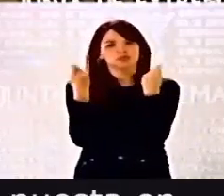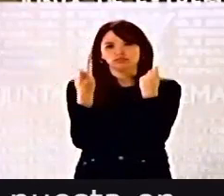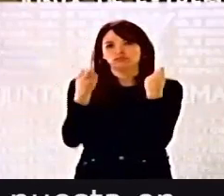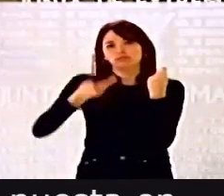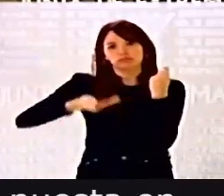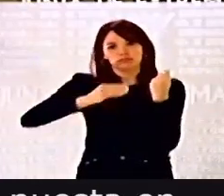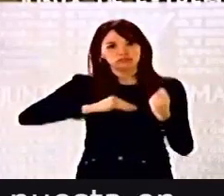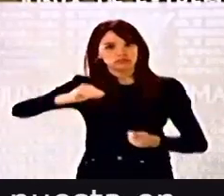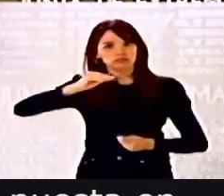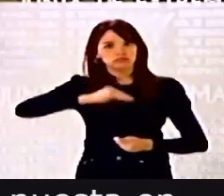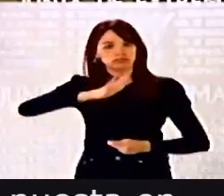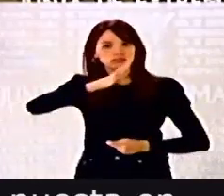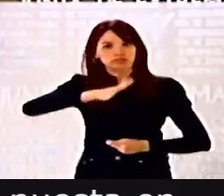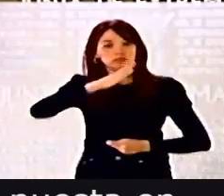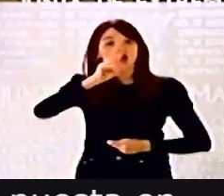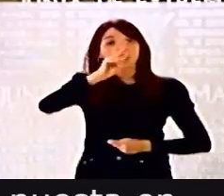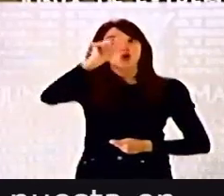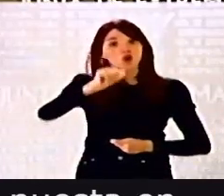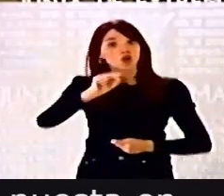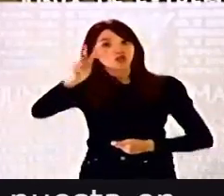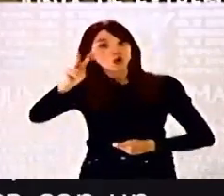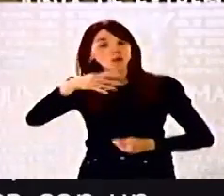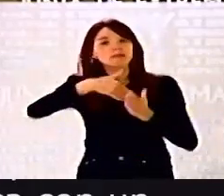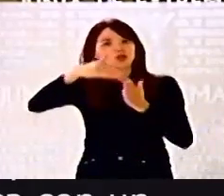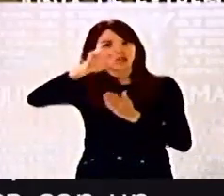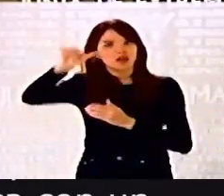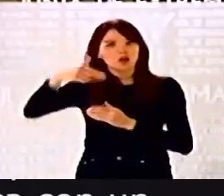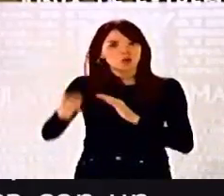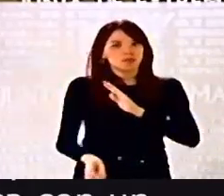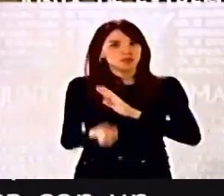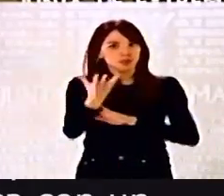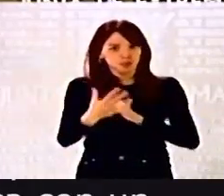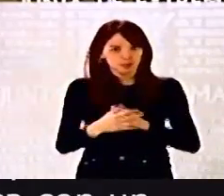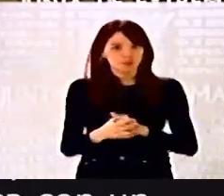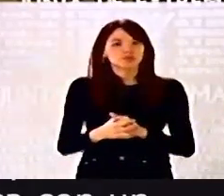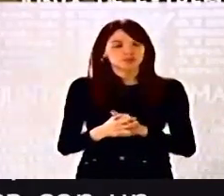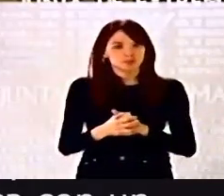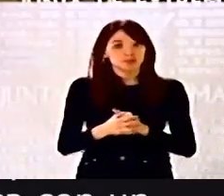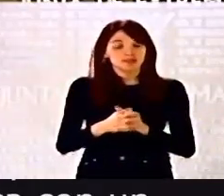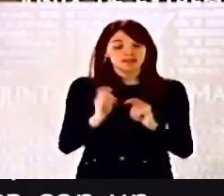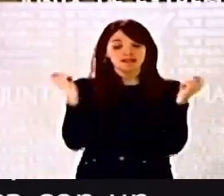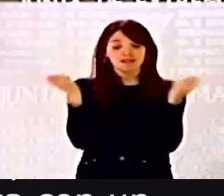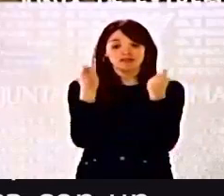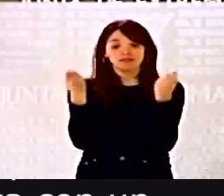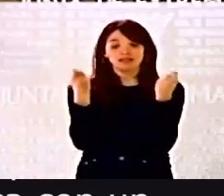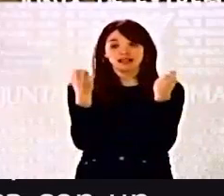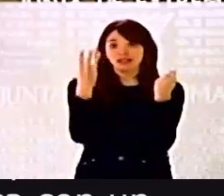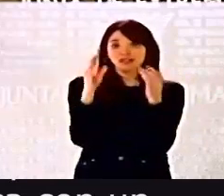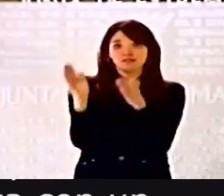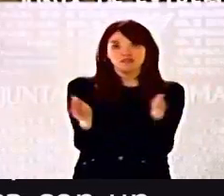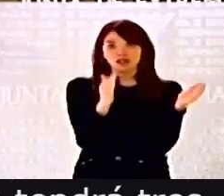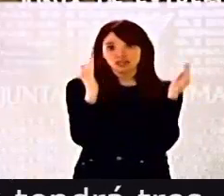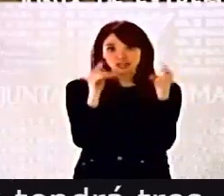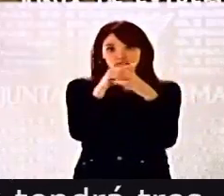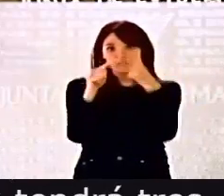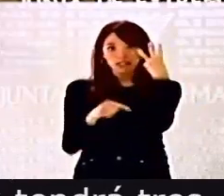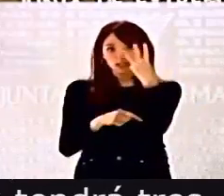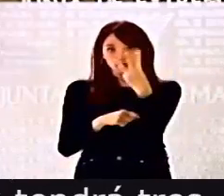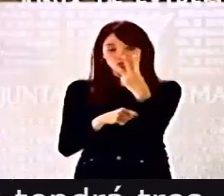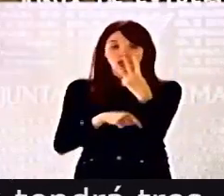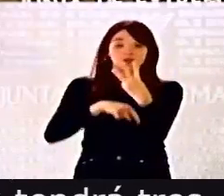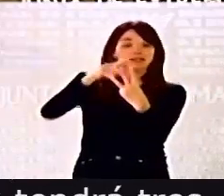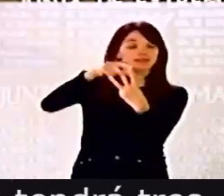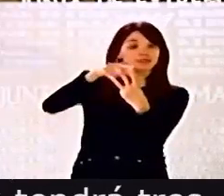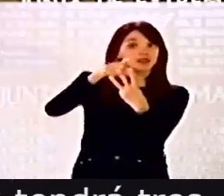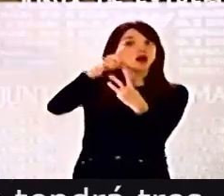un presupuesto de 2,2 millones de euros, y la campaña tendrá 3 fases. La primera será en mayo